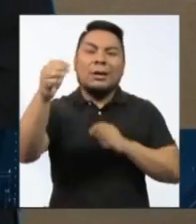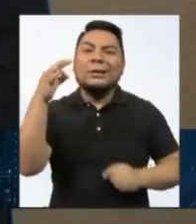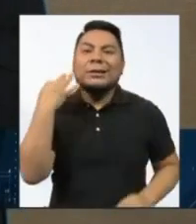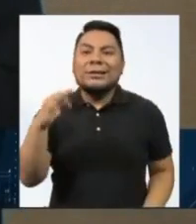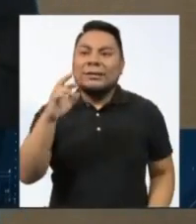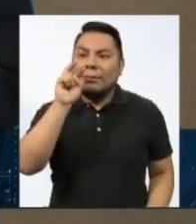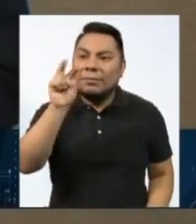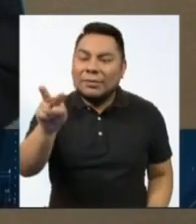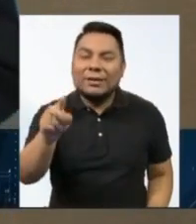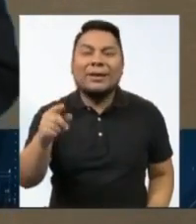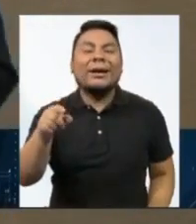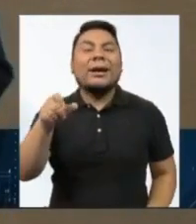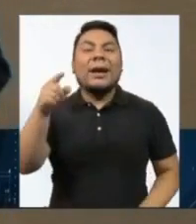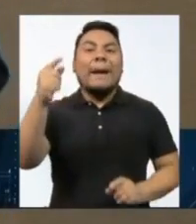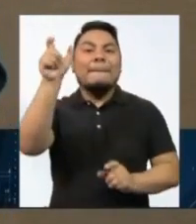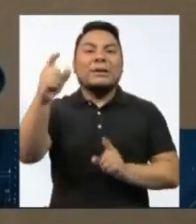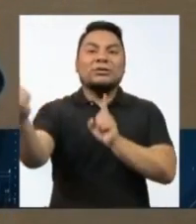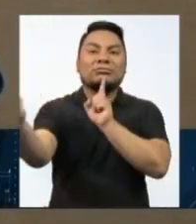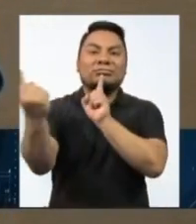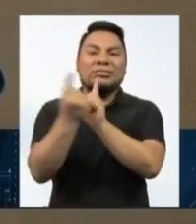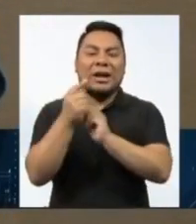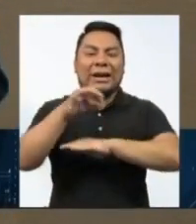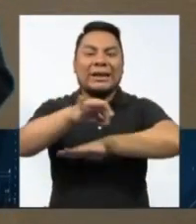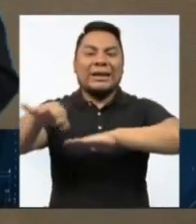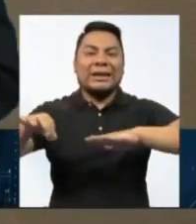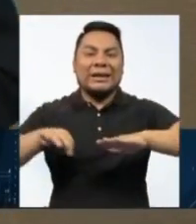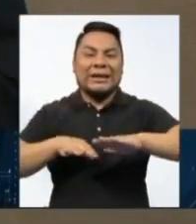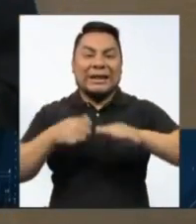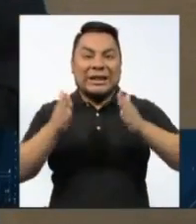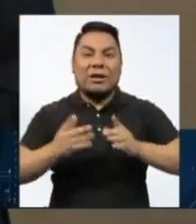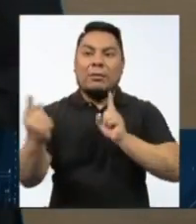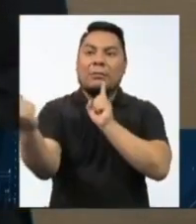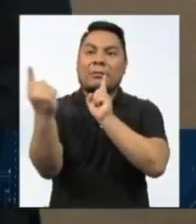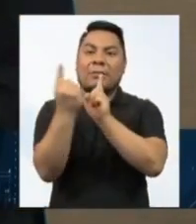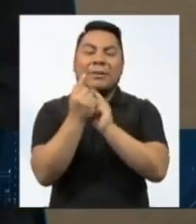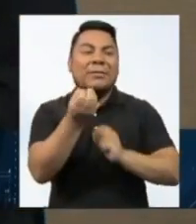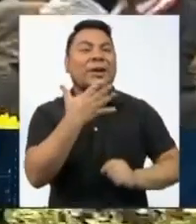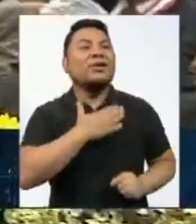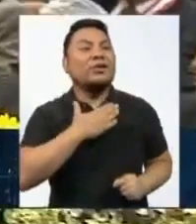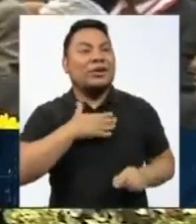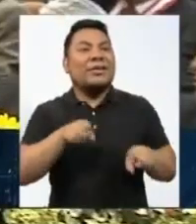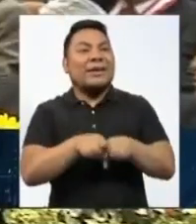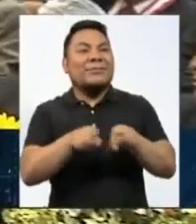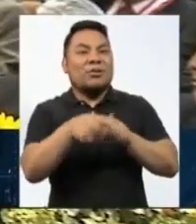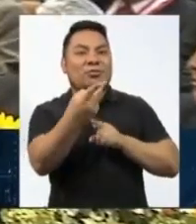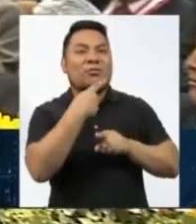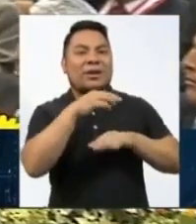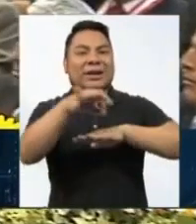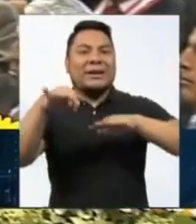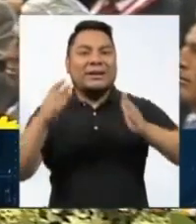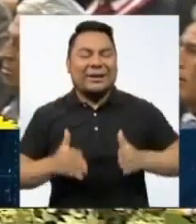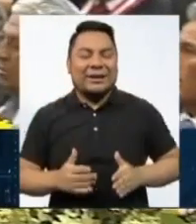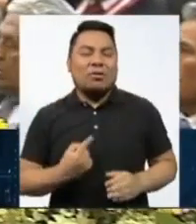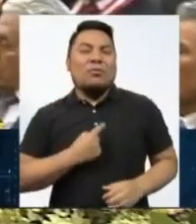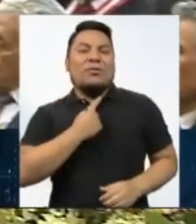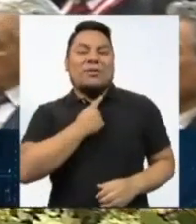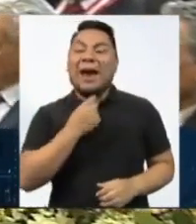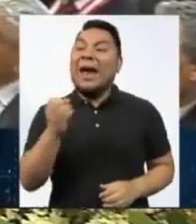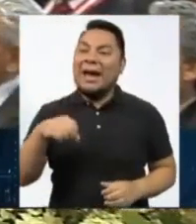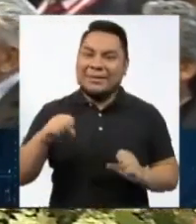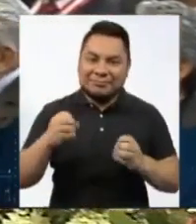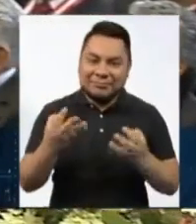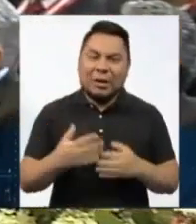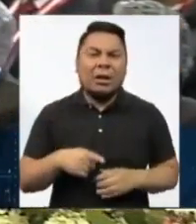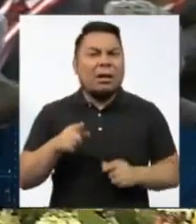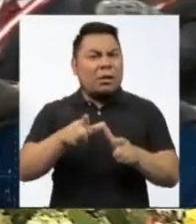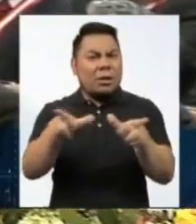ingeniero que se me ha acercado para saludarme y para decirme, yo también soy ingeniero. Y con orgullo, en los sitios